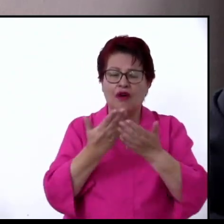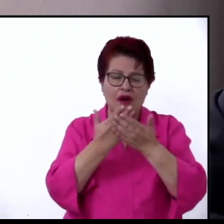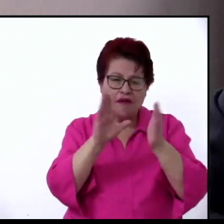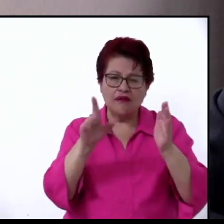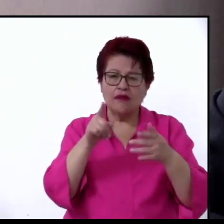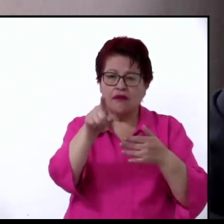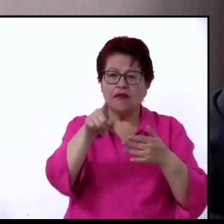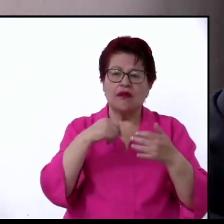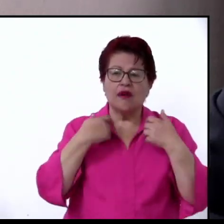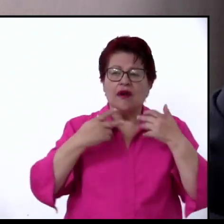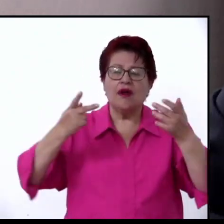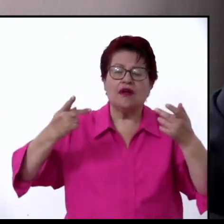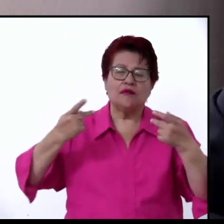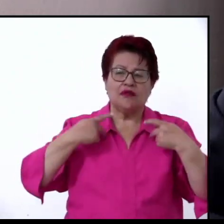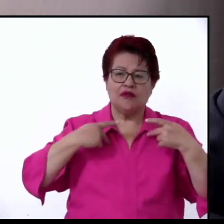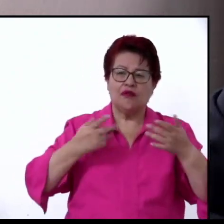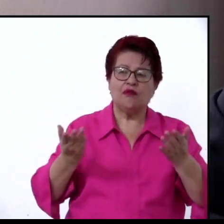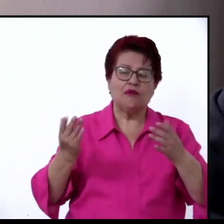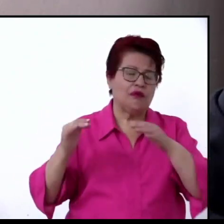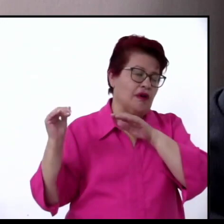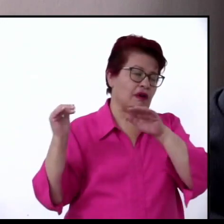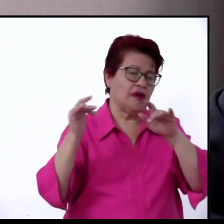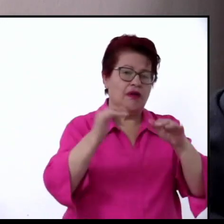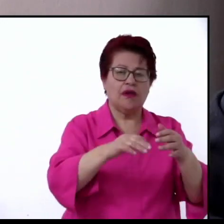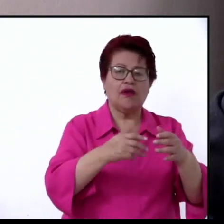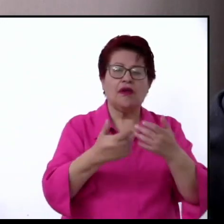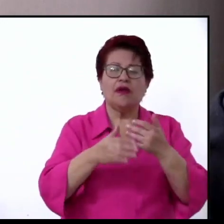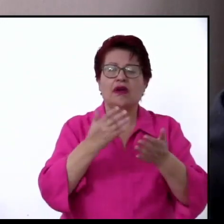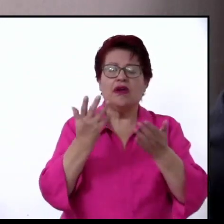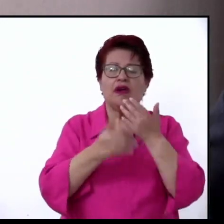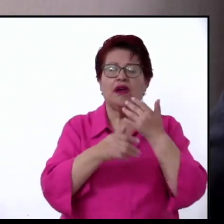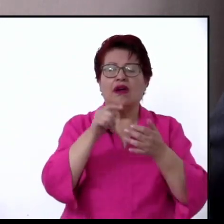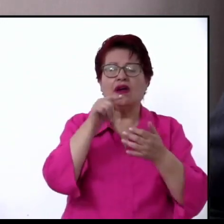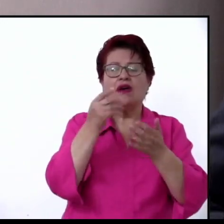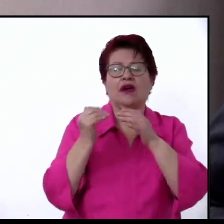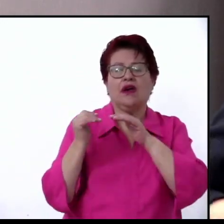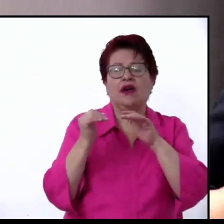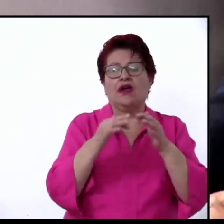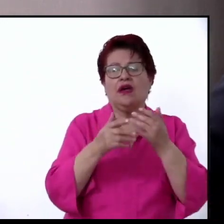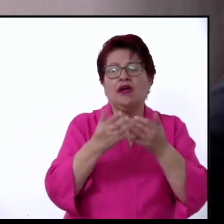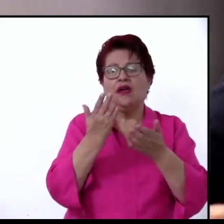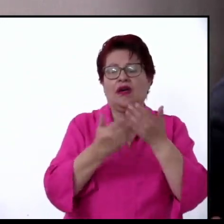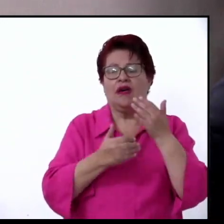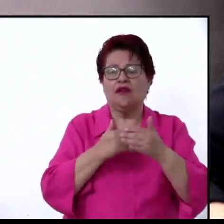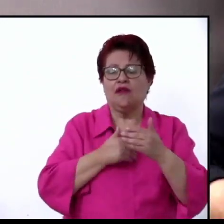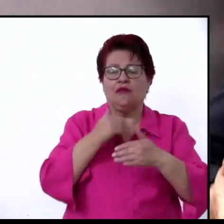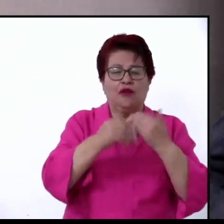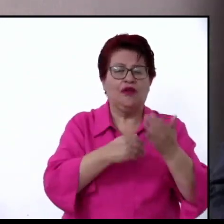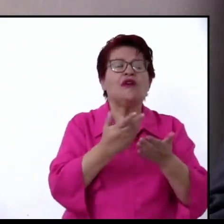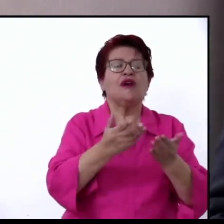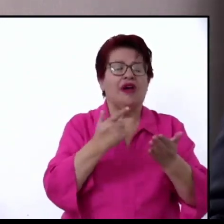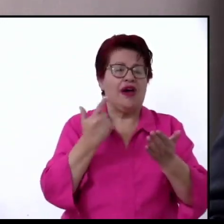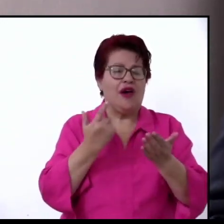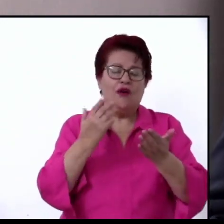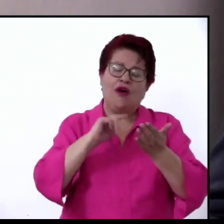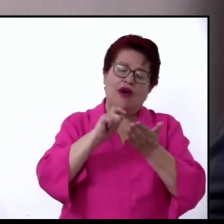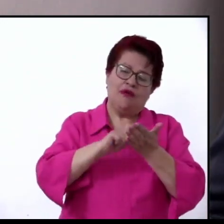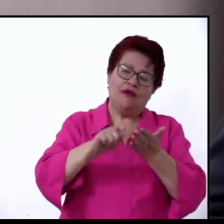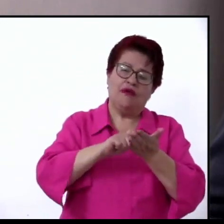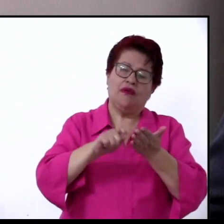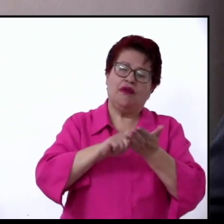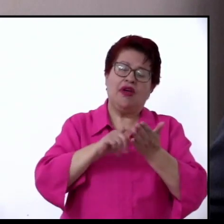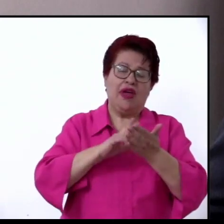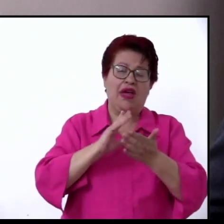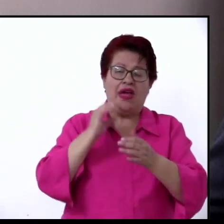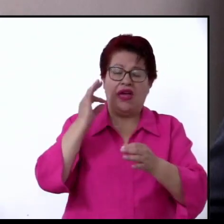en donde las personas pueden acudir y hacer su procedimiento y demás, y pues